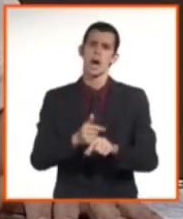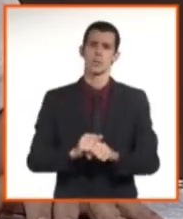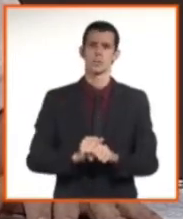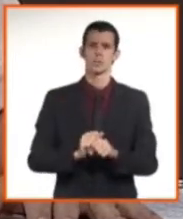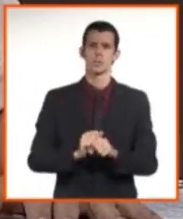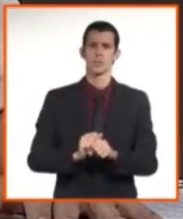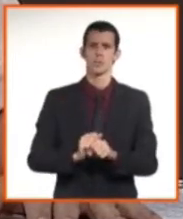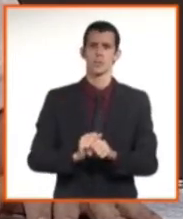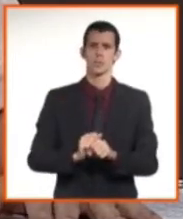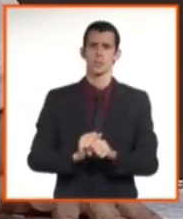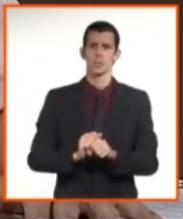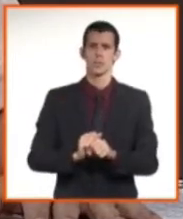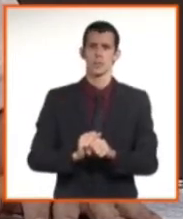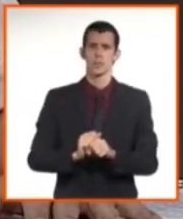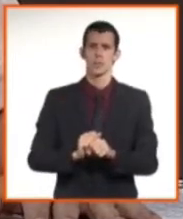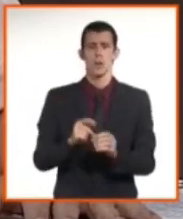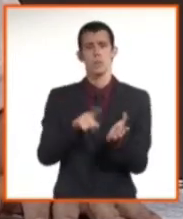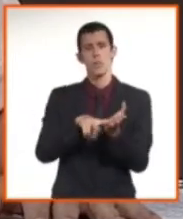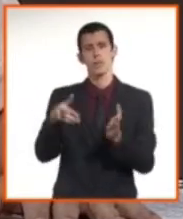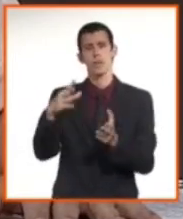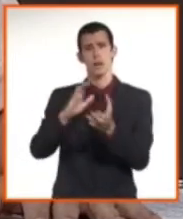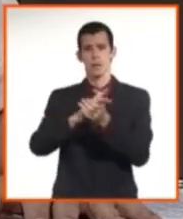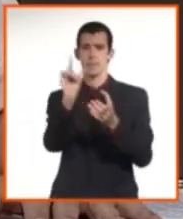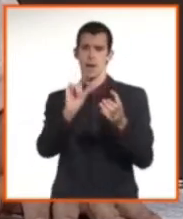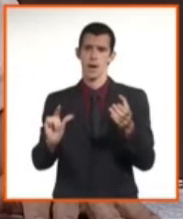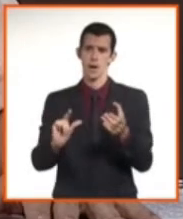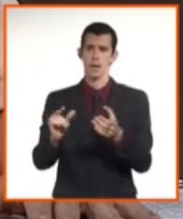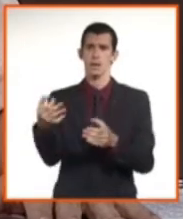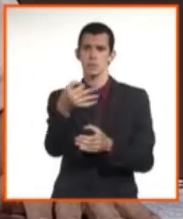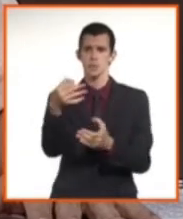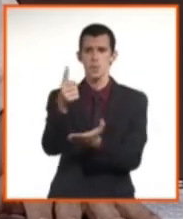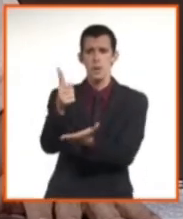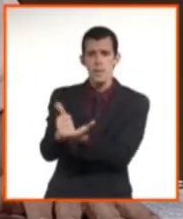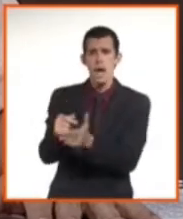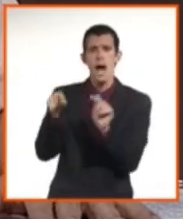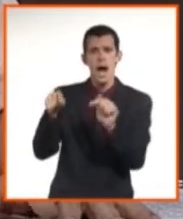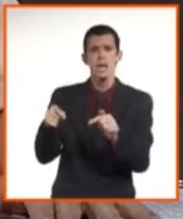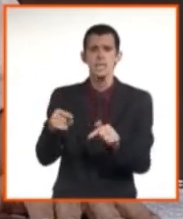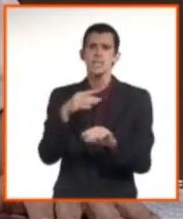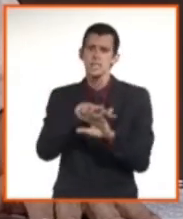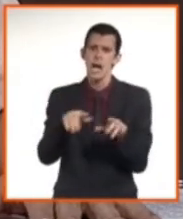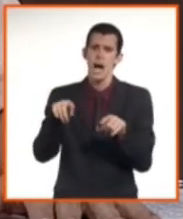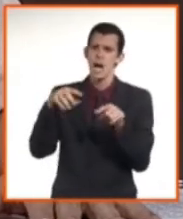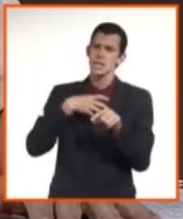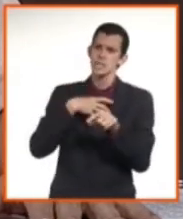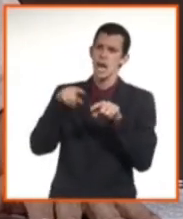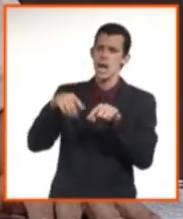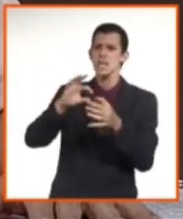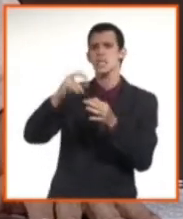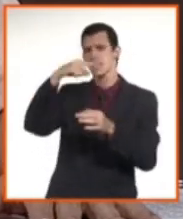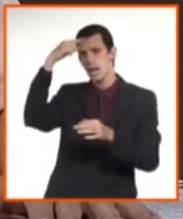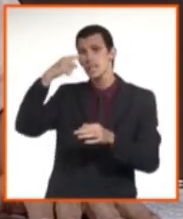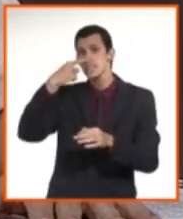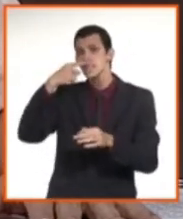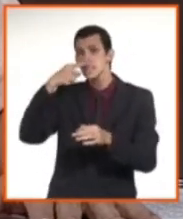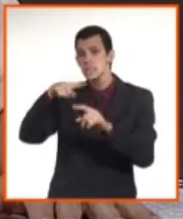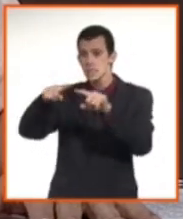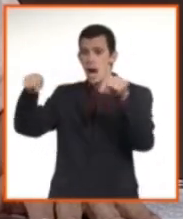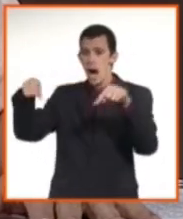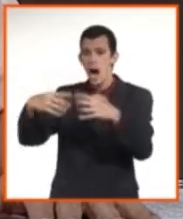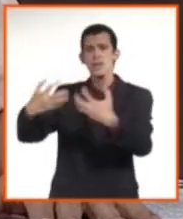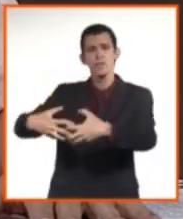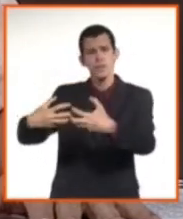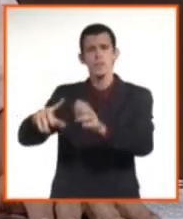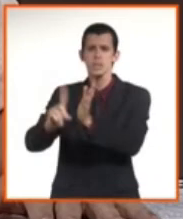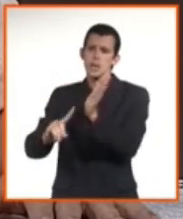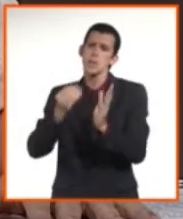José que tiene prevista su recuperación antes de que se finalice el año, ya con los recursos financiados, y que la